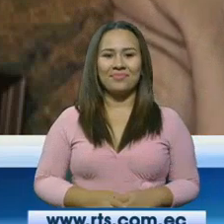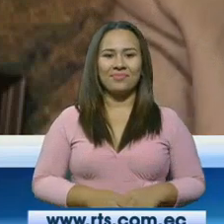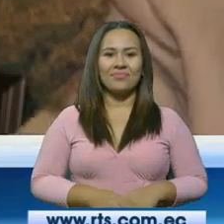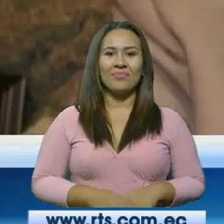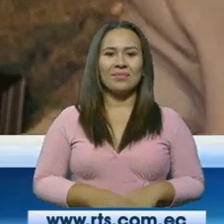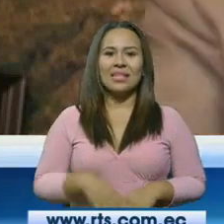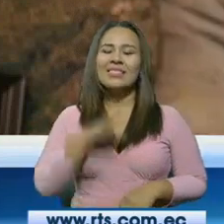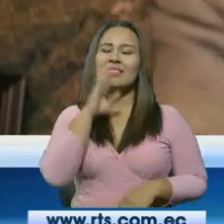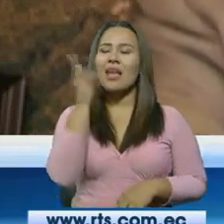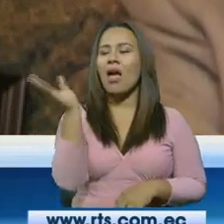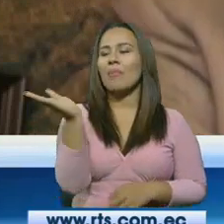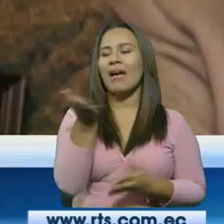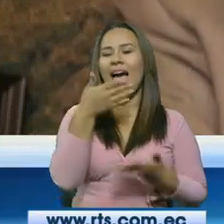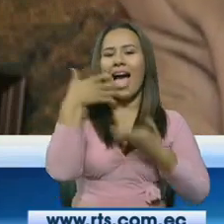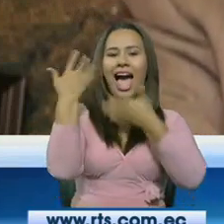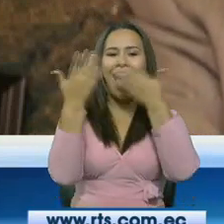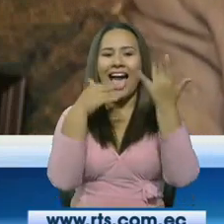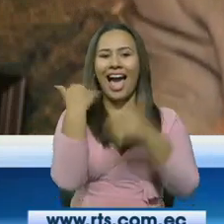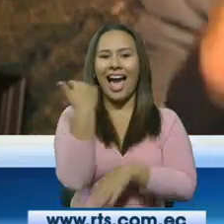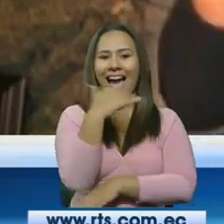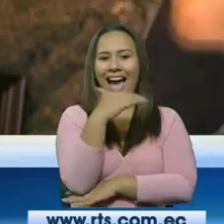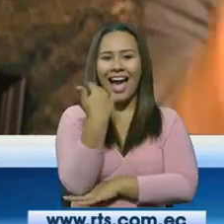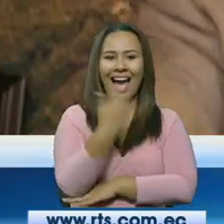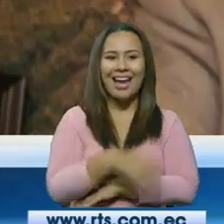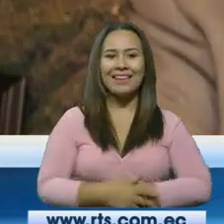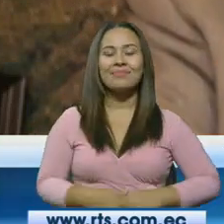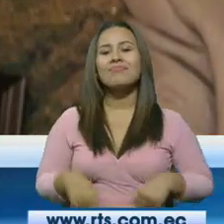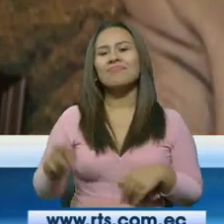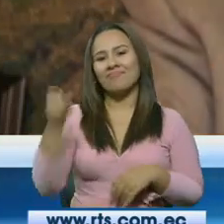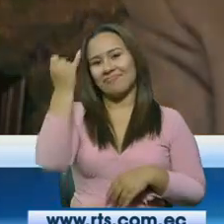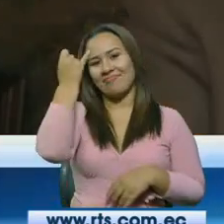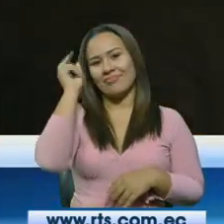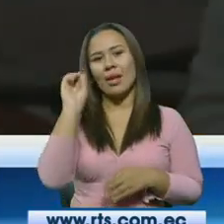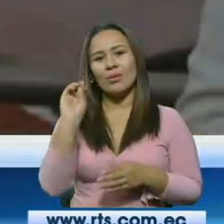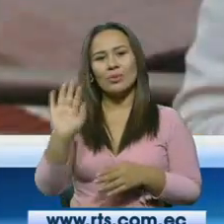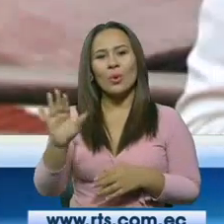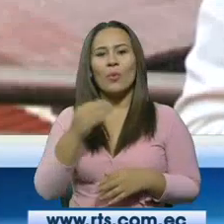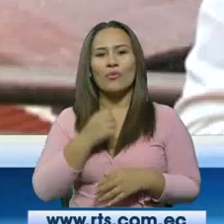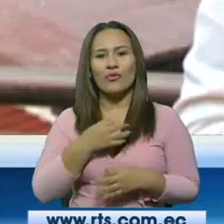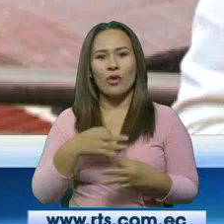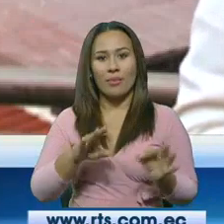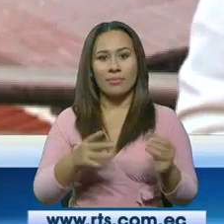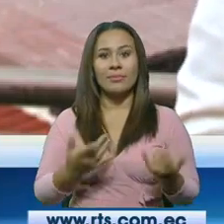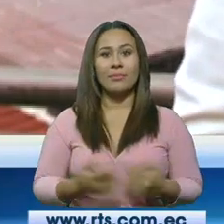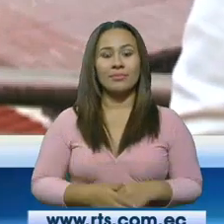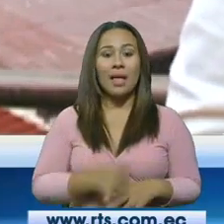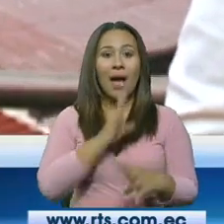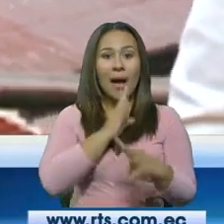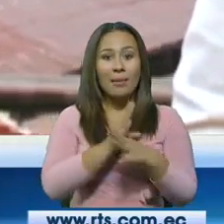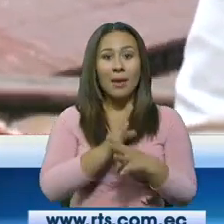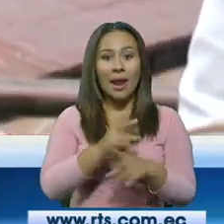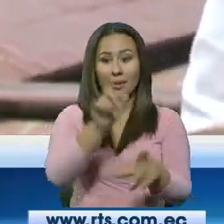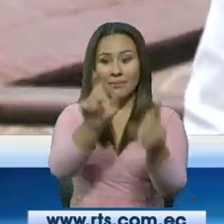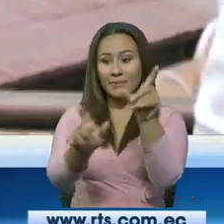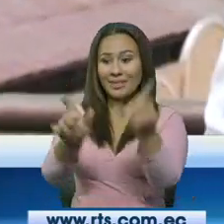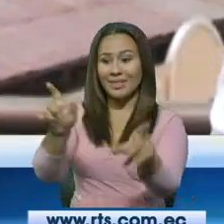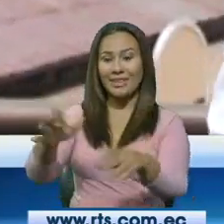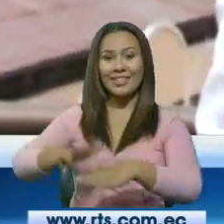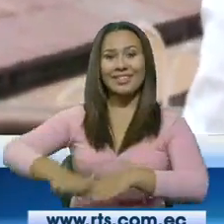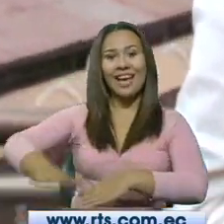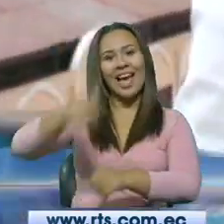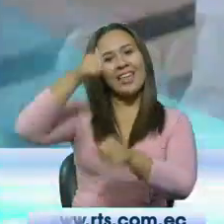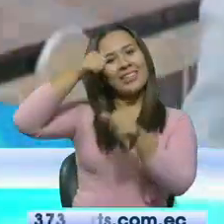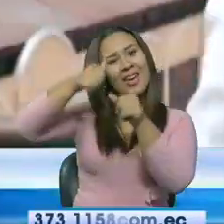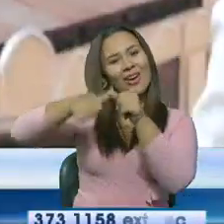alianza cómica entre ellos. Y desde ahí nació un poco ese sentido cómico. Y es que hablar de esos personajes es recordar